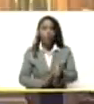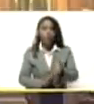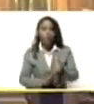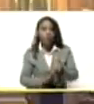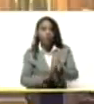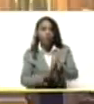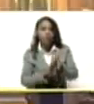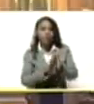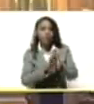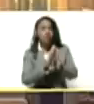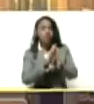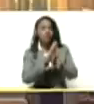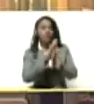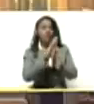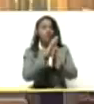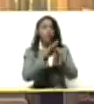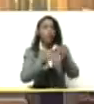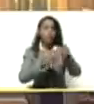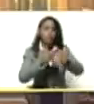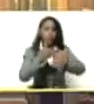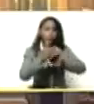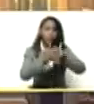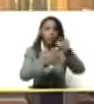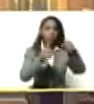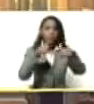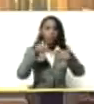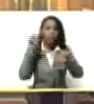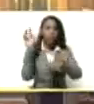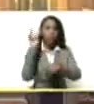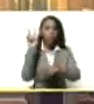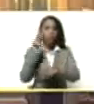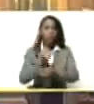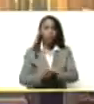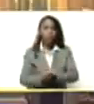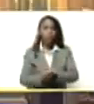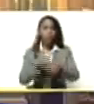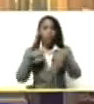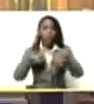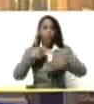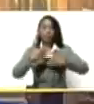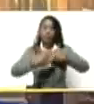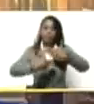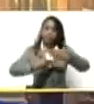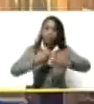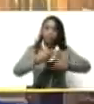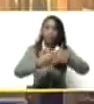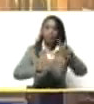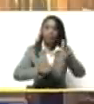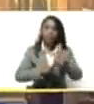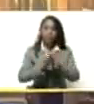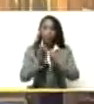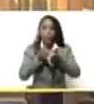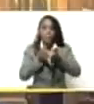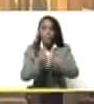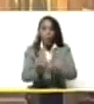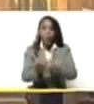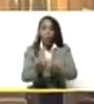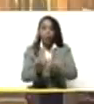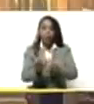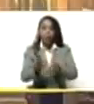lealtad a la constitución y al pueblo es difícil señores diputados de la